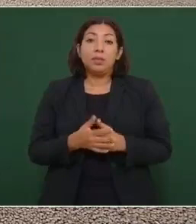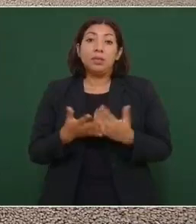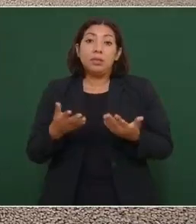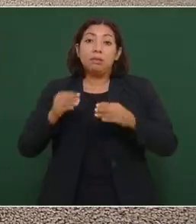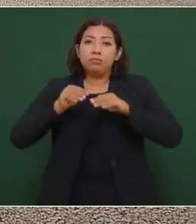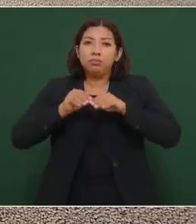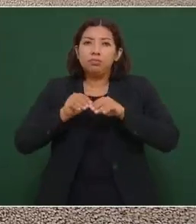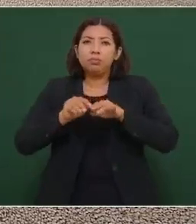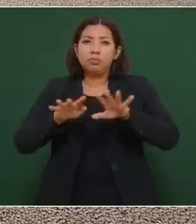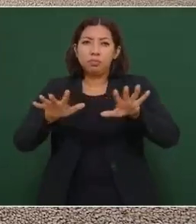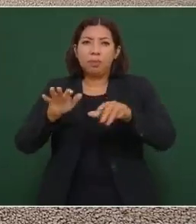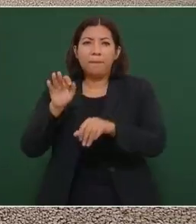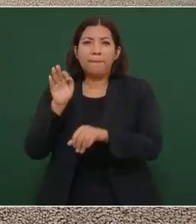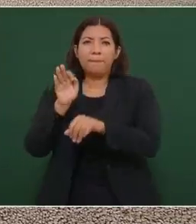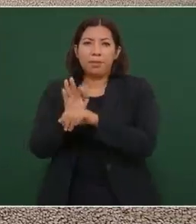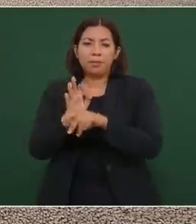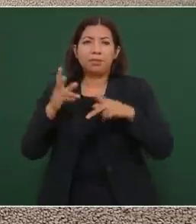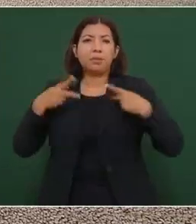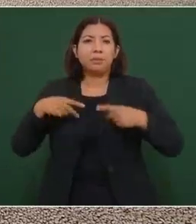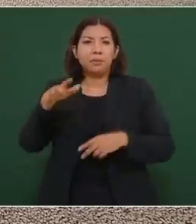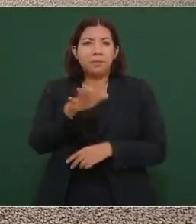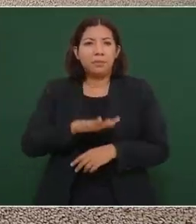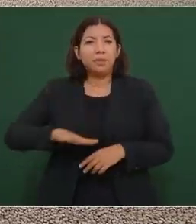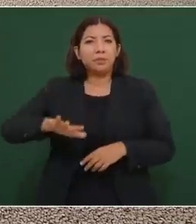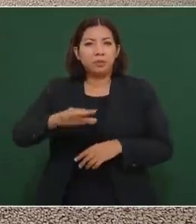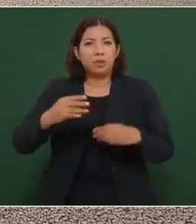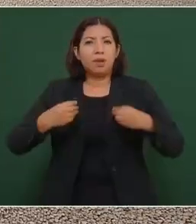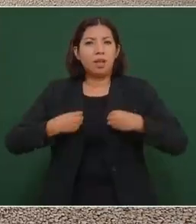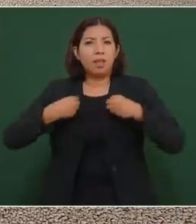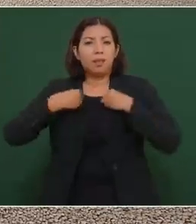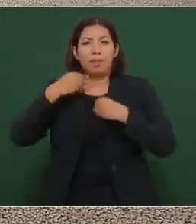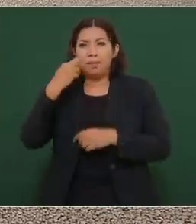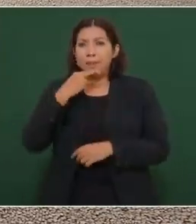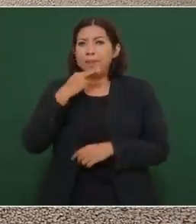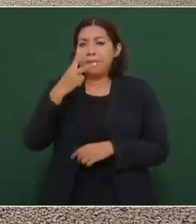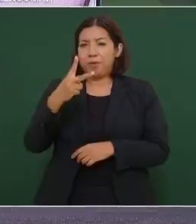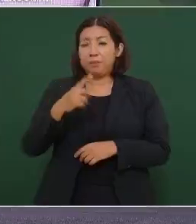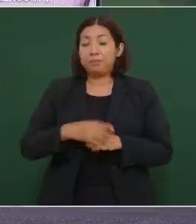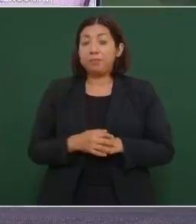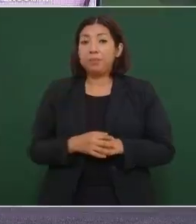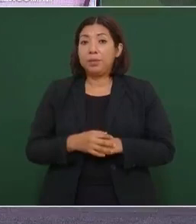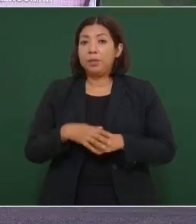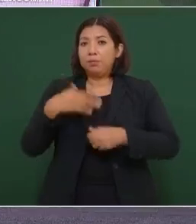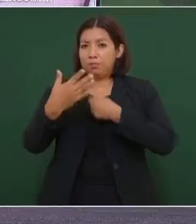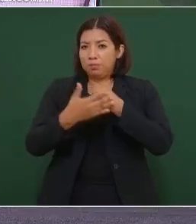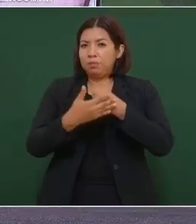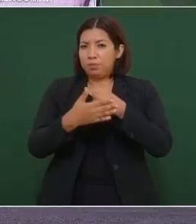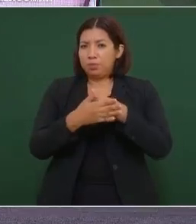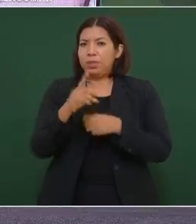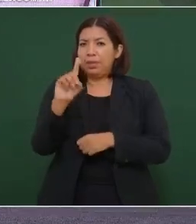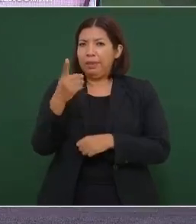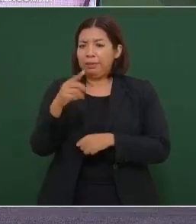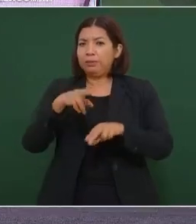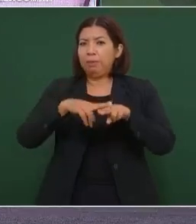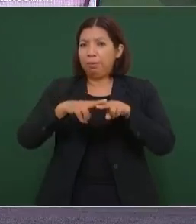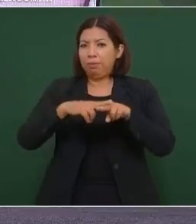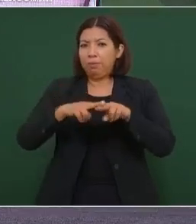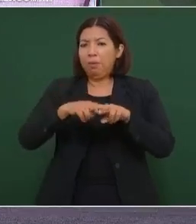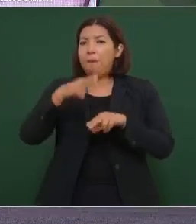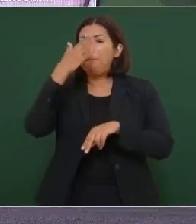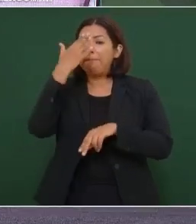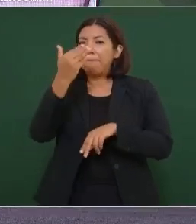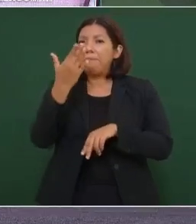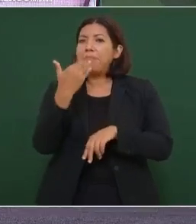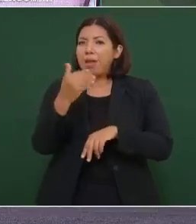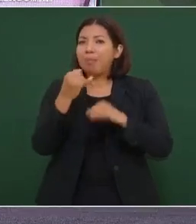la justicia social, mejorar la calidad de vida. Hoy por hoy, antes de la inauguración del tren, que será en el mes de diciembre, ya el Tren Maya está